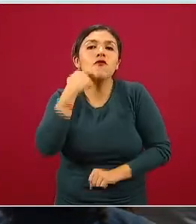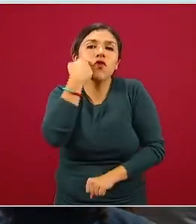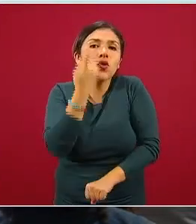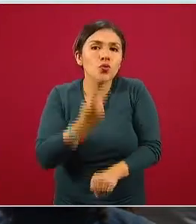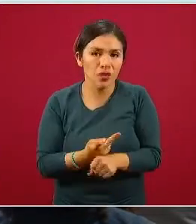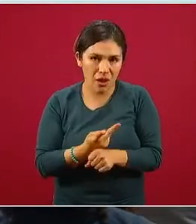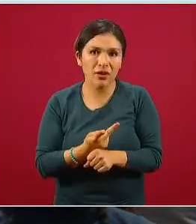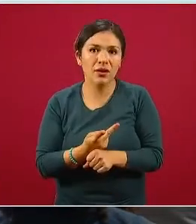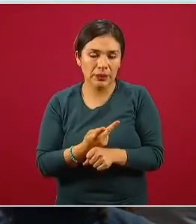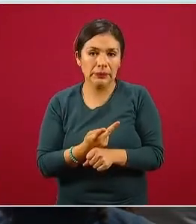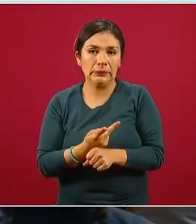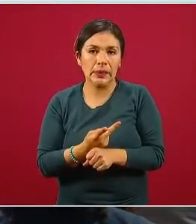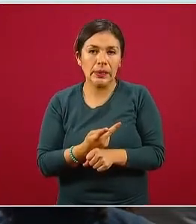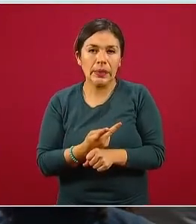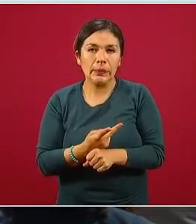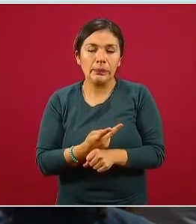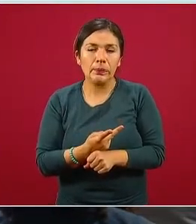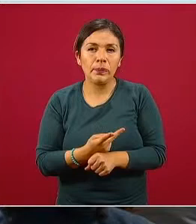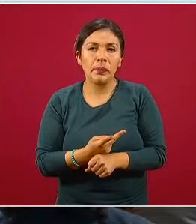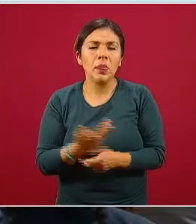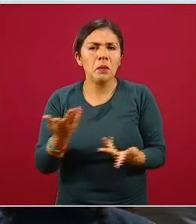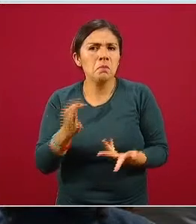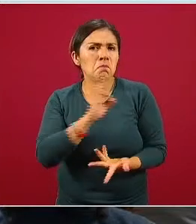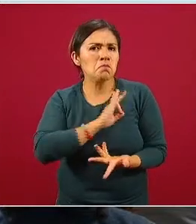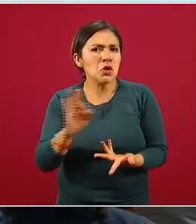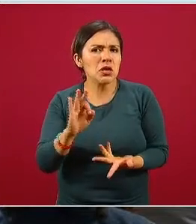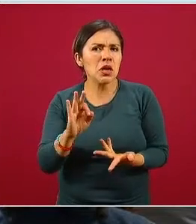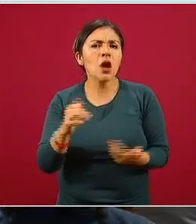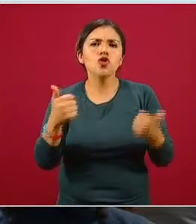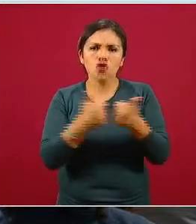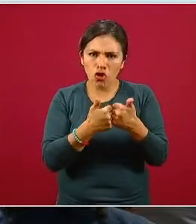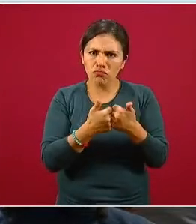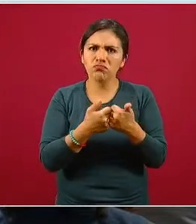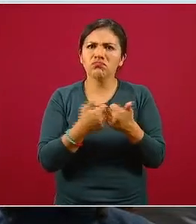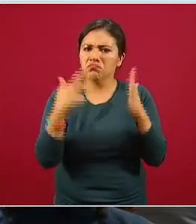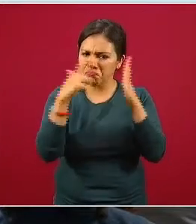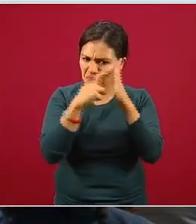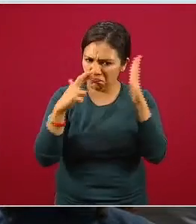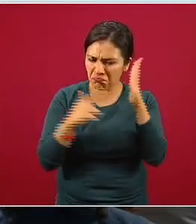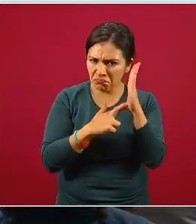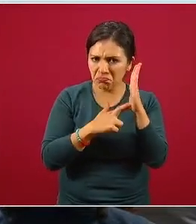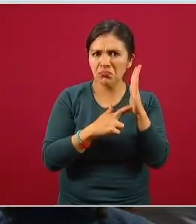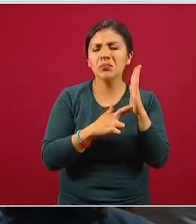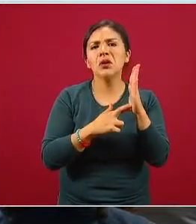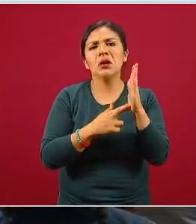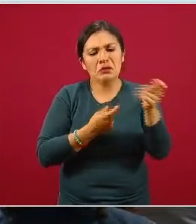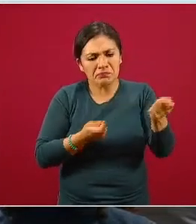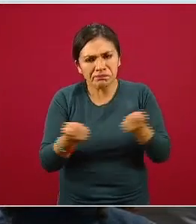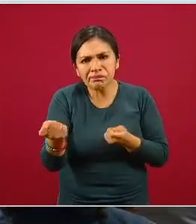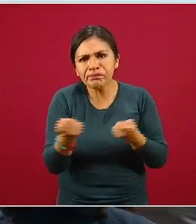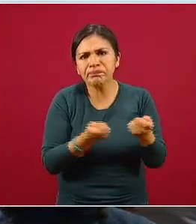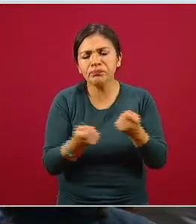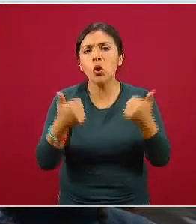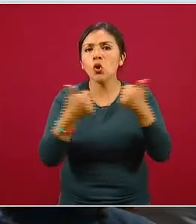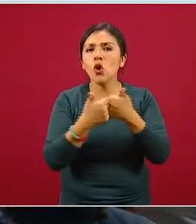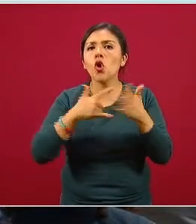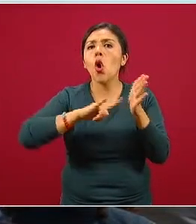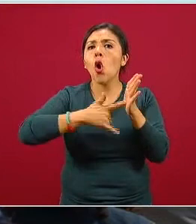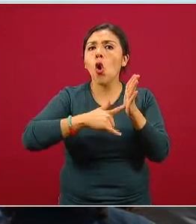voluntaria, que pueda estar regulado y que haya